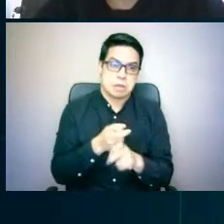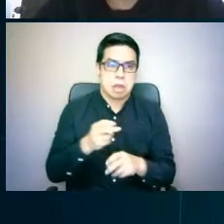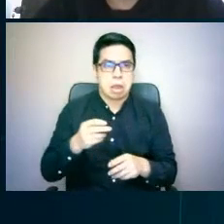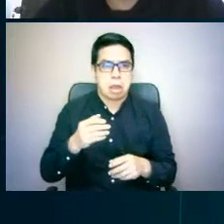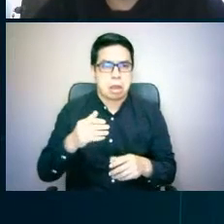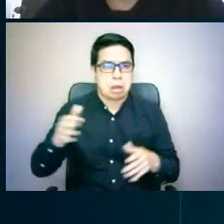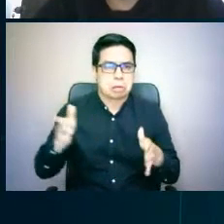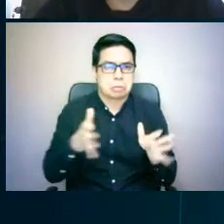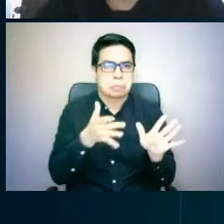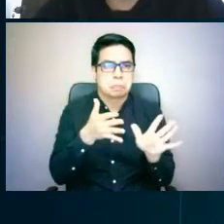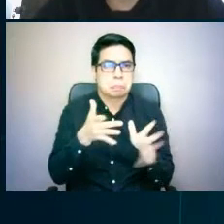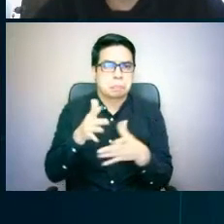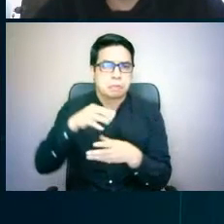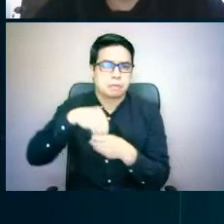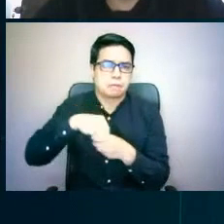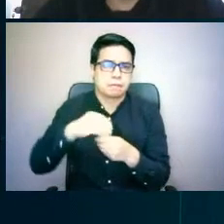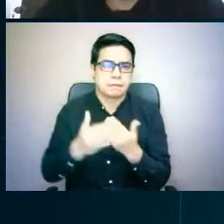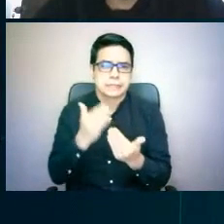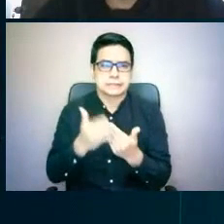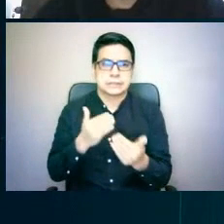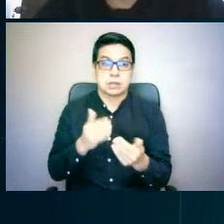dos mencionados.